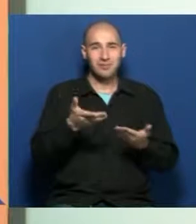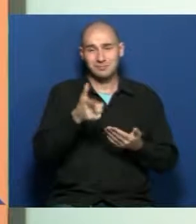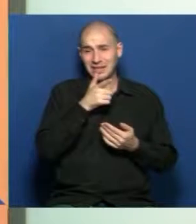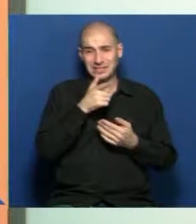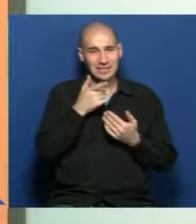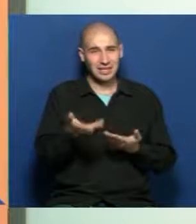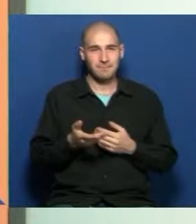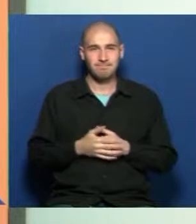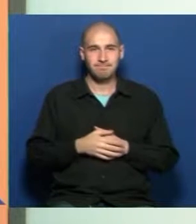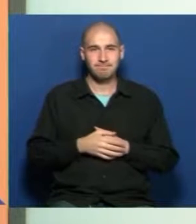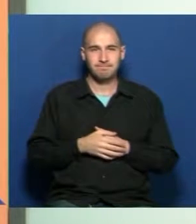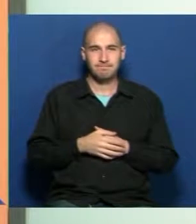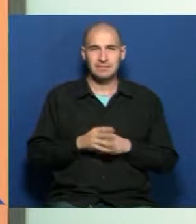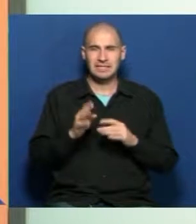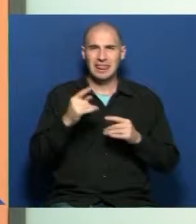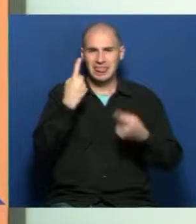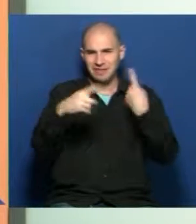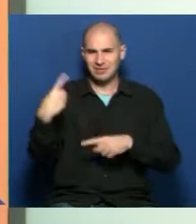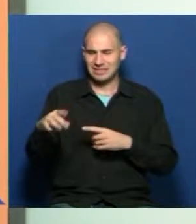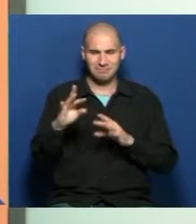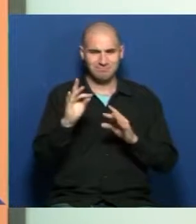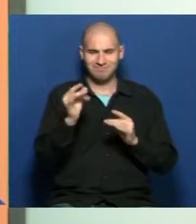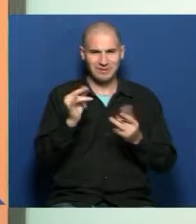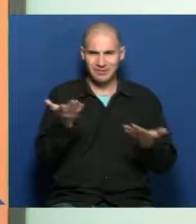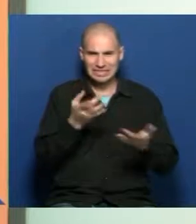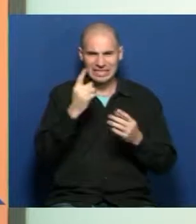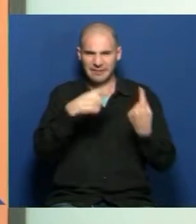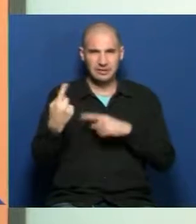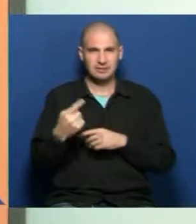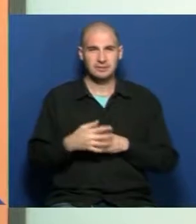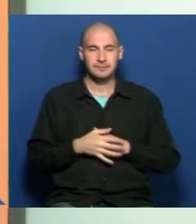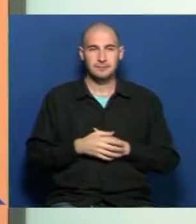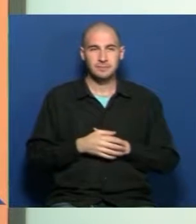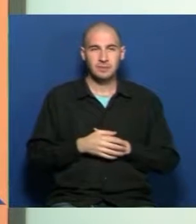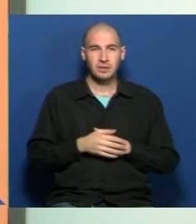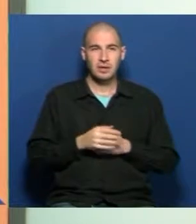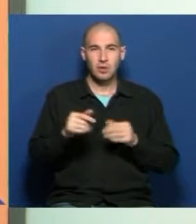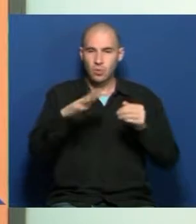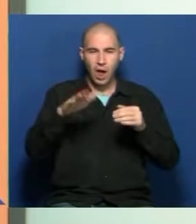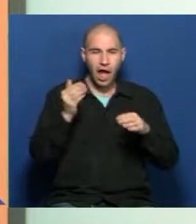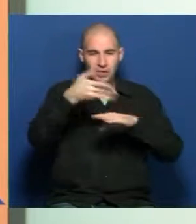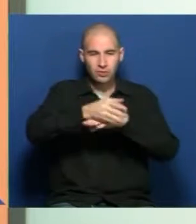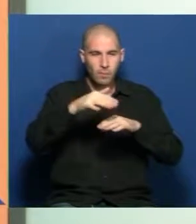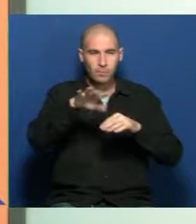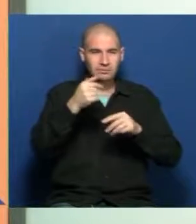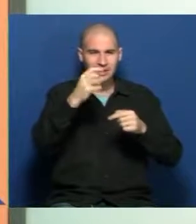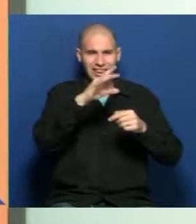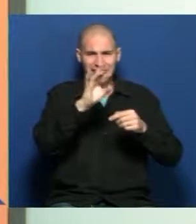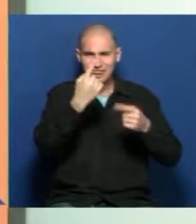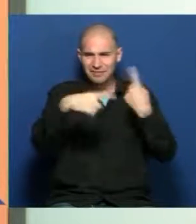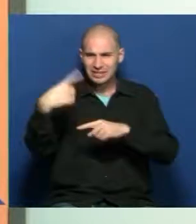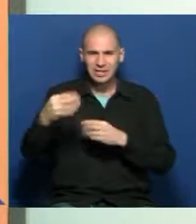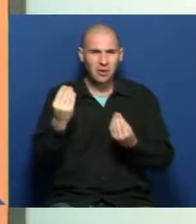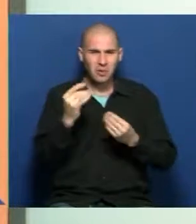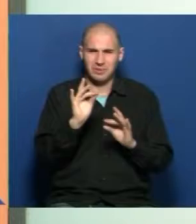similares. Entonces cuesta distinguir esa situación. Cuesta en el cuarto oscuro ver cuáles son las diferencias entre uno